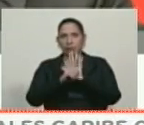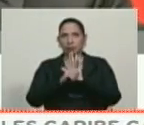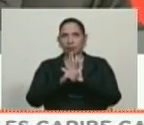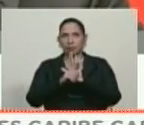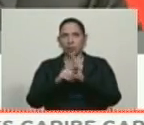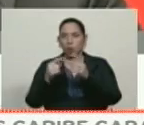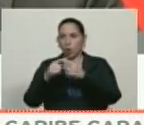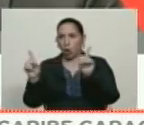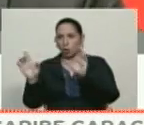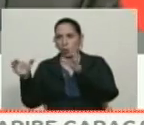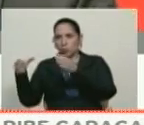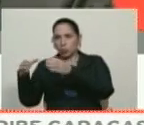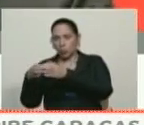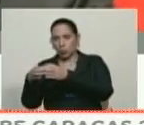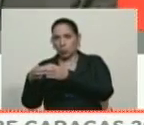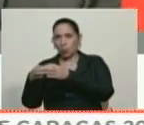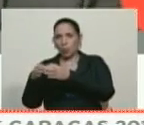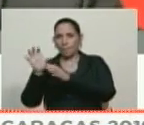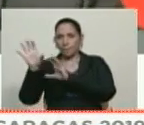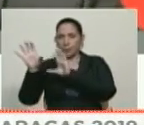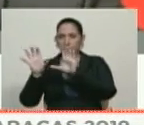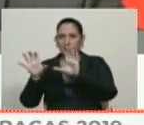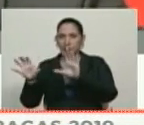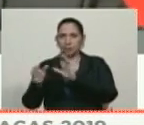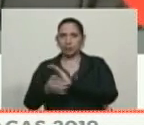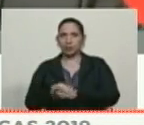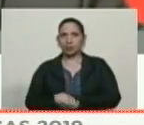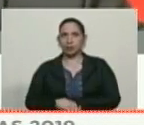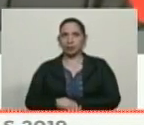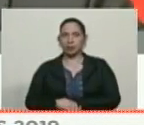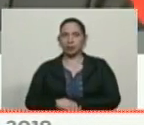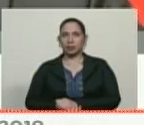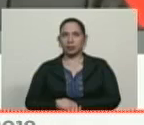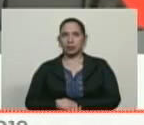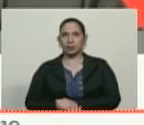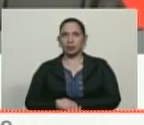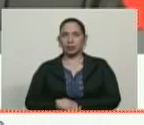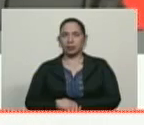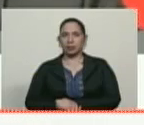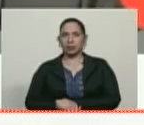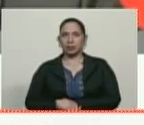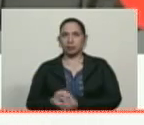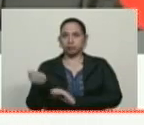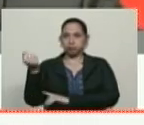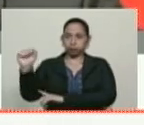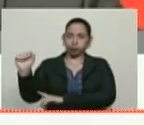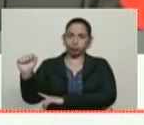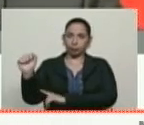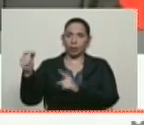otro grupo de países, un grupo opuesto, que